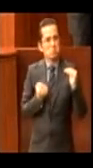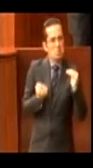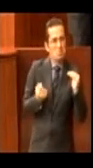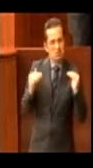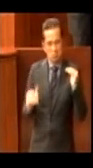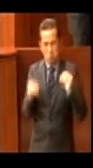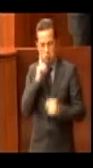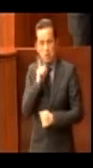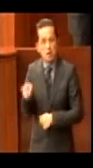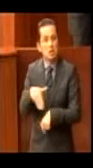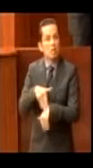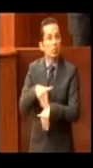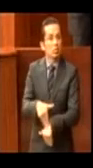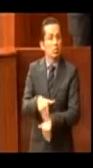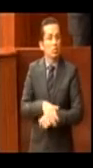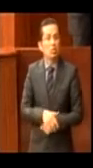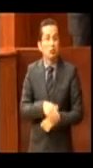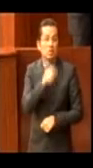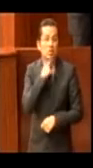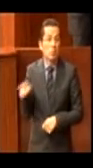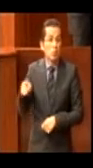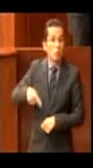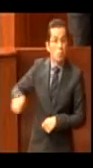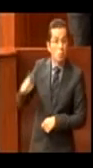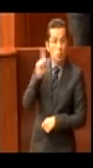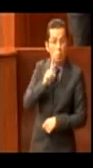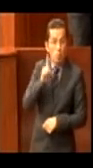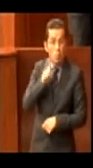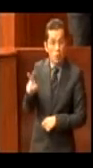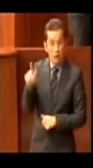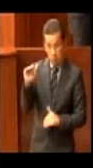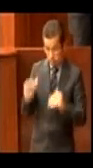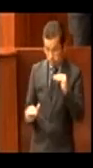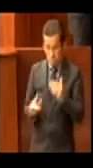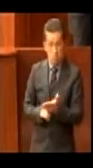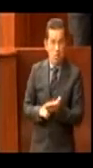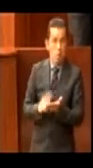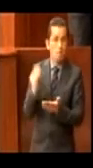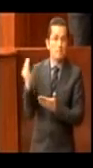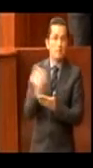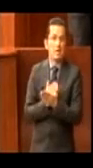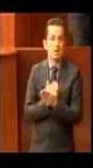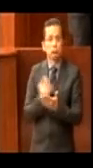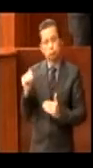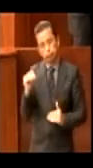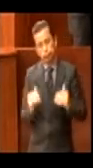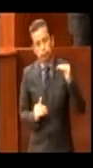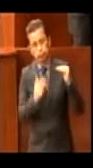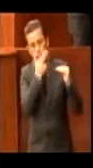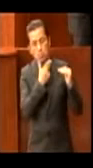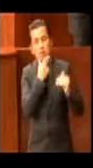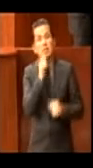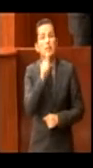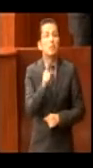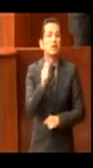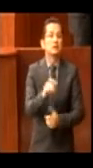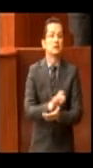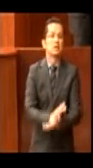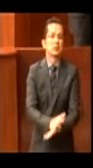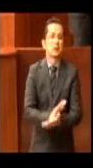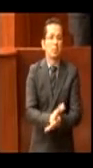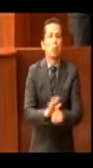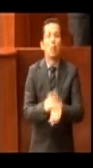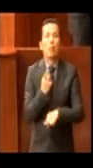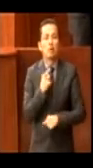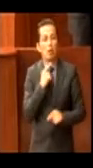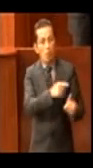subordinación desvalorizan lo femenino frente a lo masculino y propician discriminación al mencionar que el hombre le